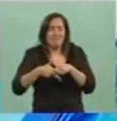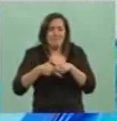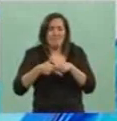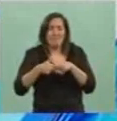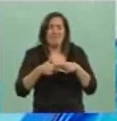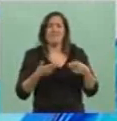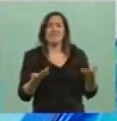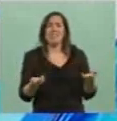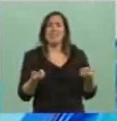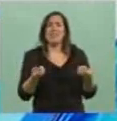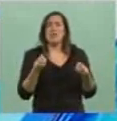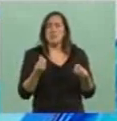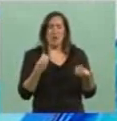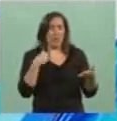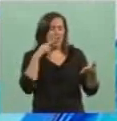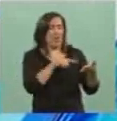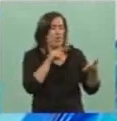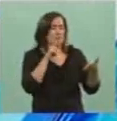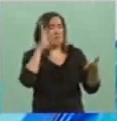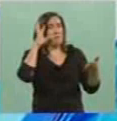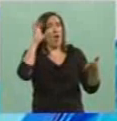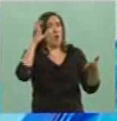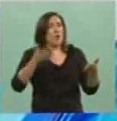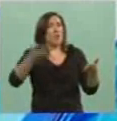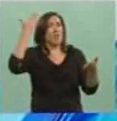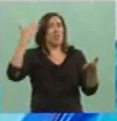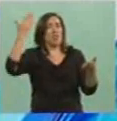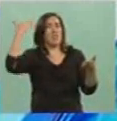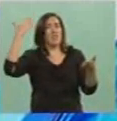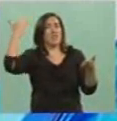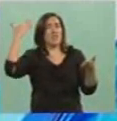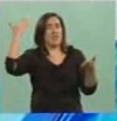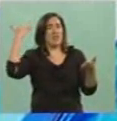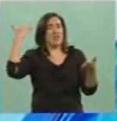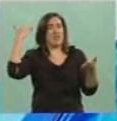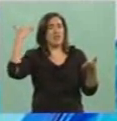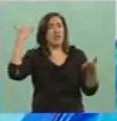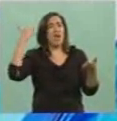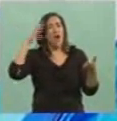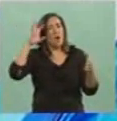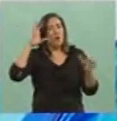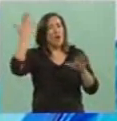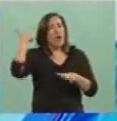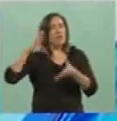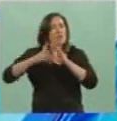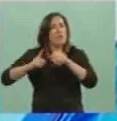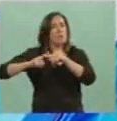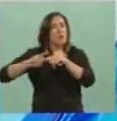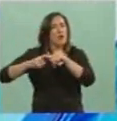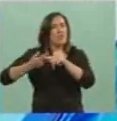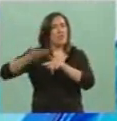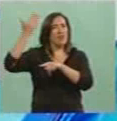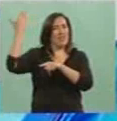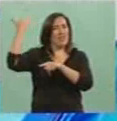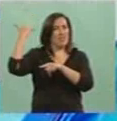porque realmente me hizo acordar épocas y me hizo acordar políticas,